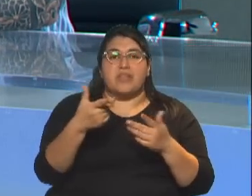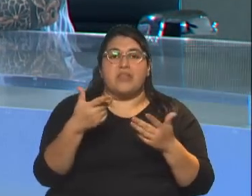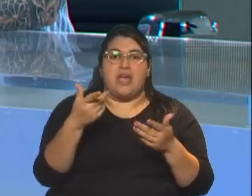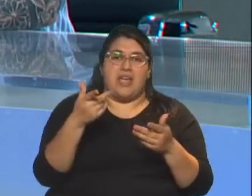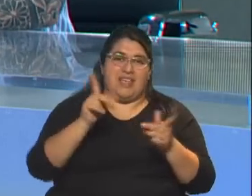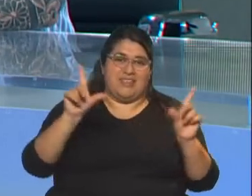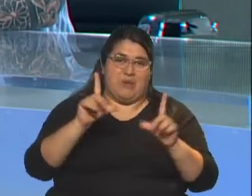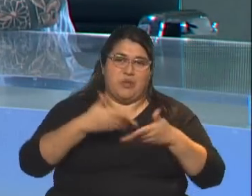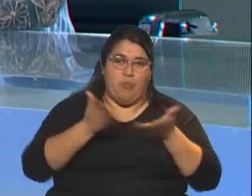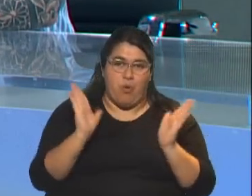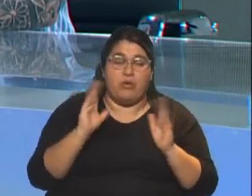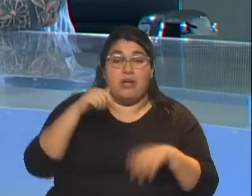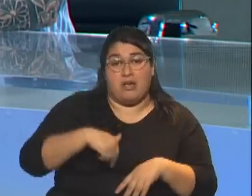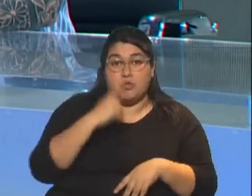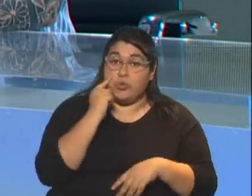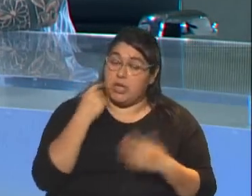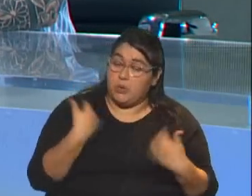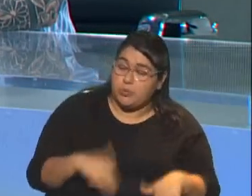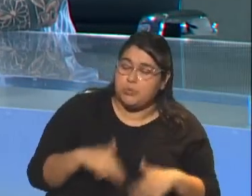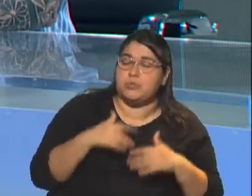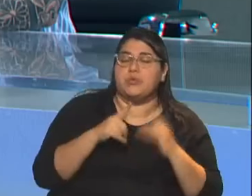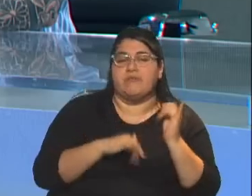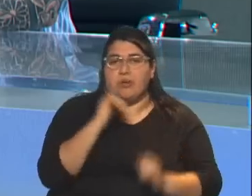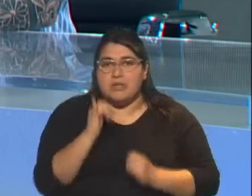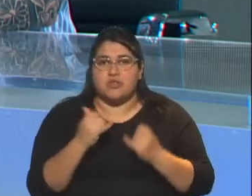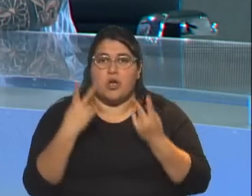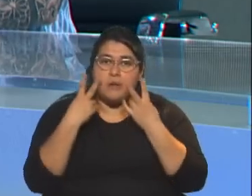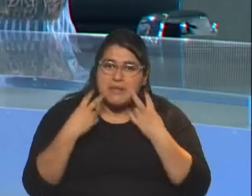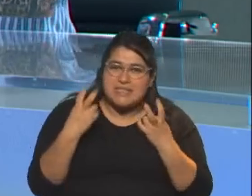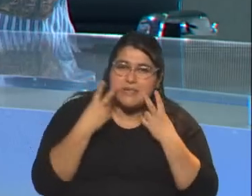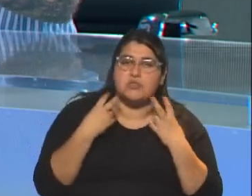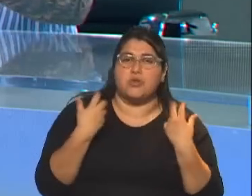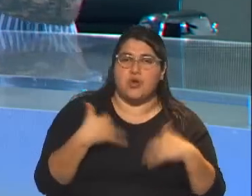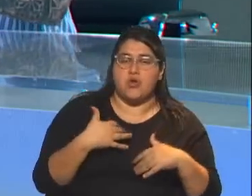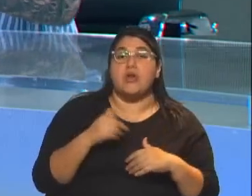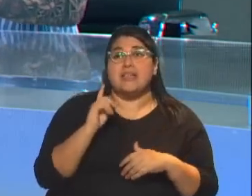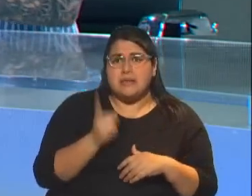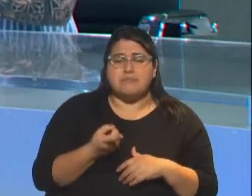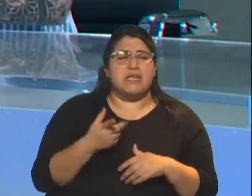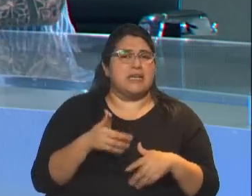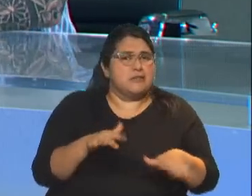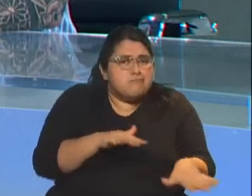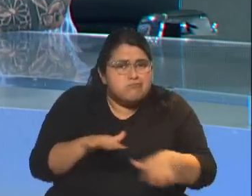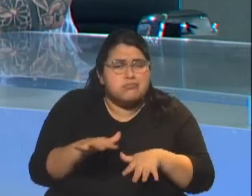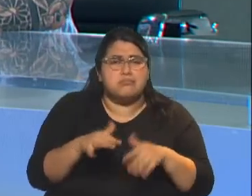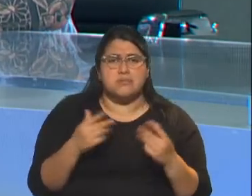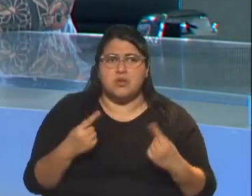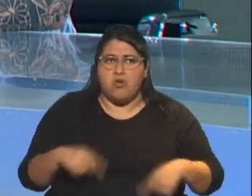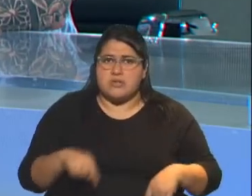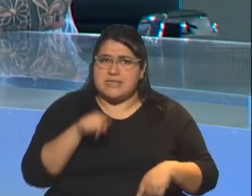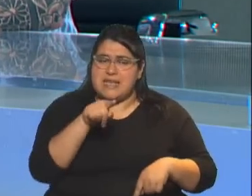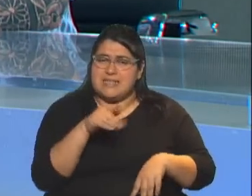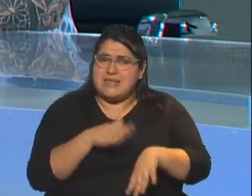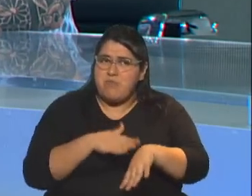concurso porque bueno es un día muy intenso en lo que tiene que ver con la investigación pero también todo lo que se mueve alrededor este escenario